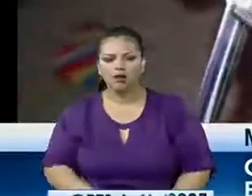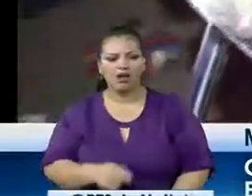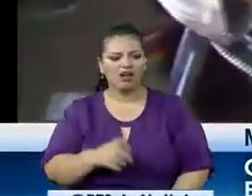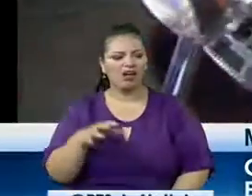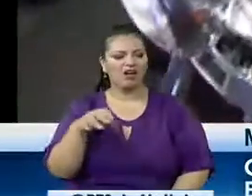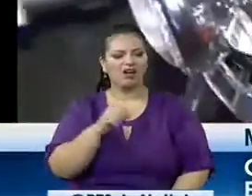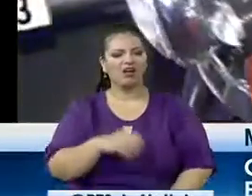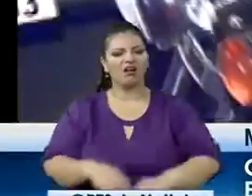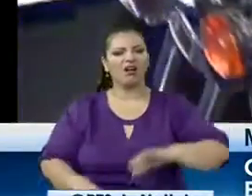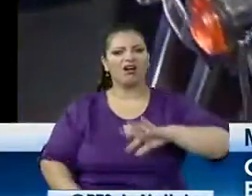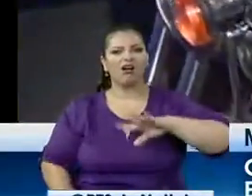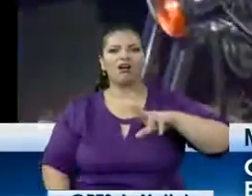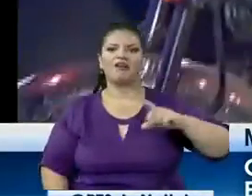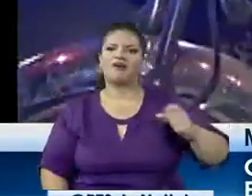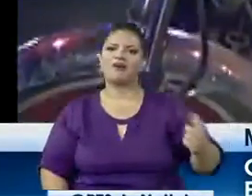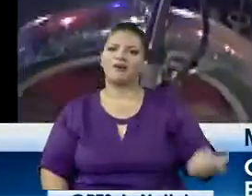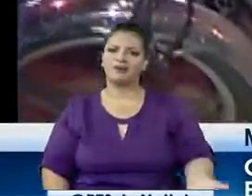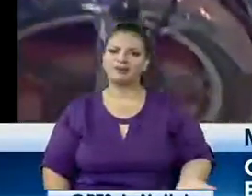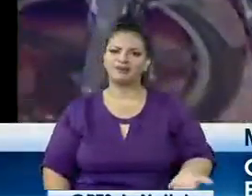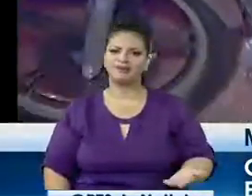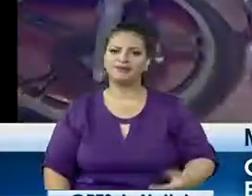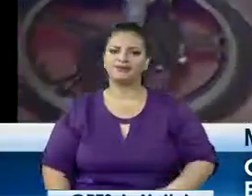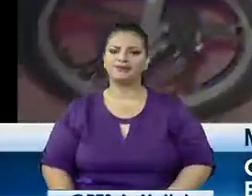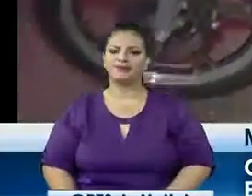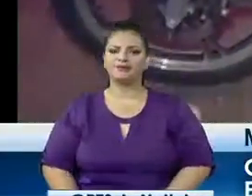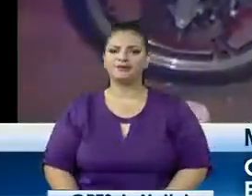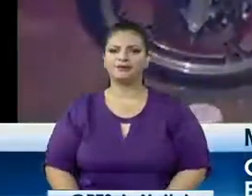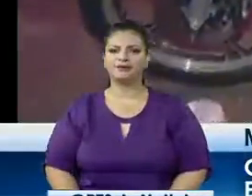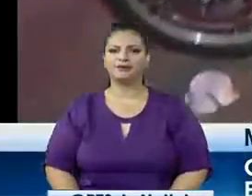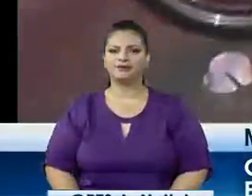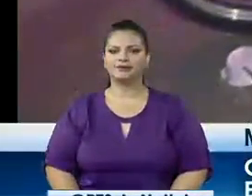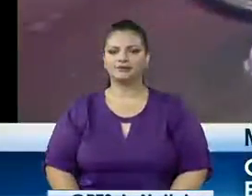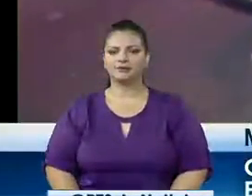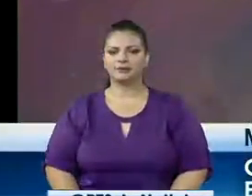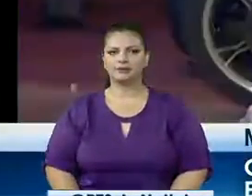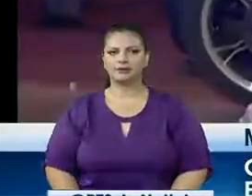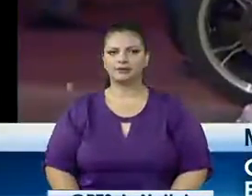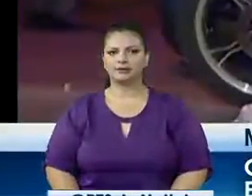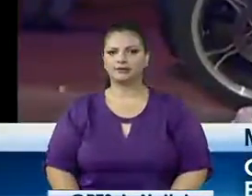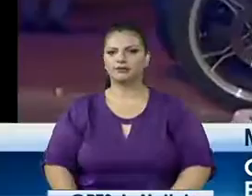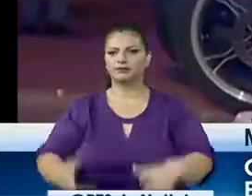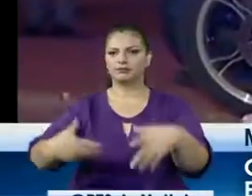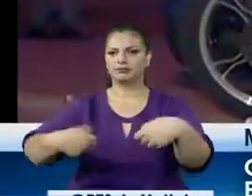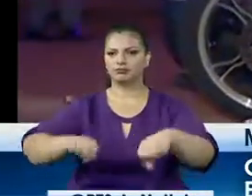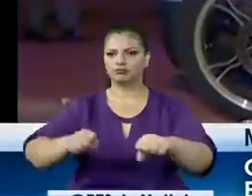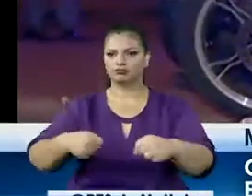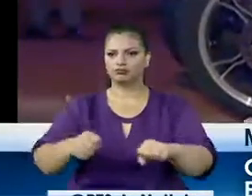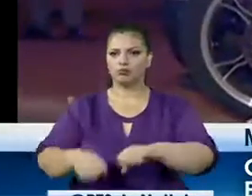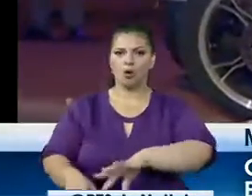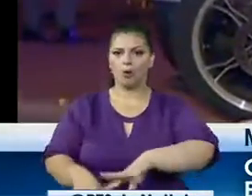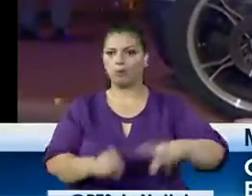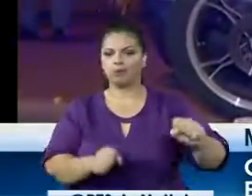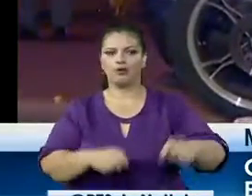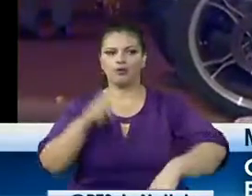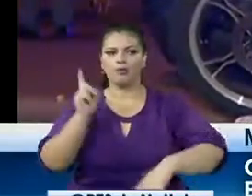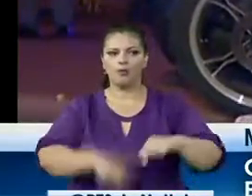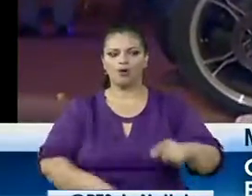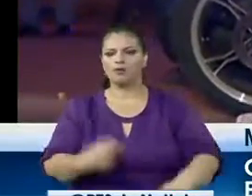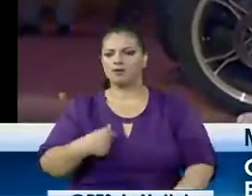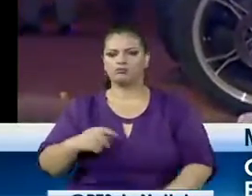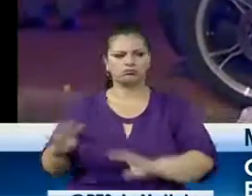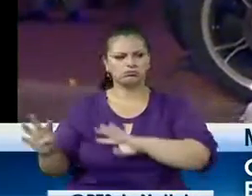de... ¿Se robaron? Así es. ¿El fallecido? Y esto que la moto no se la llevaron porque no dejó. Ah, ¿se le querían llevar la